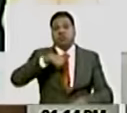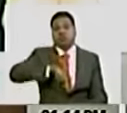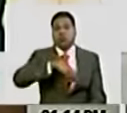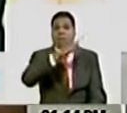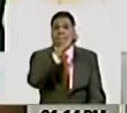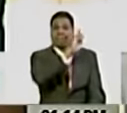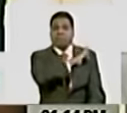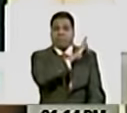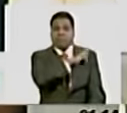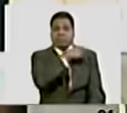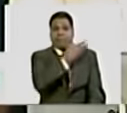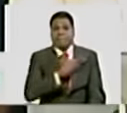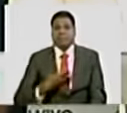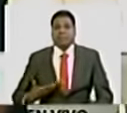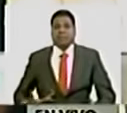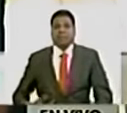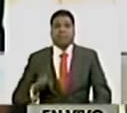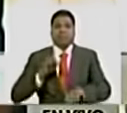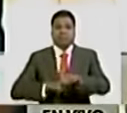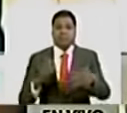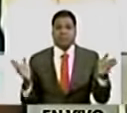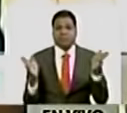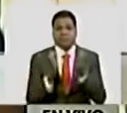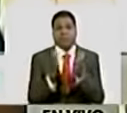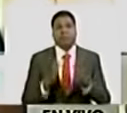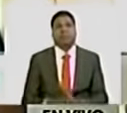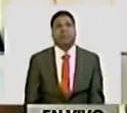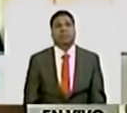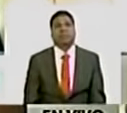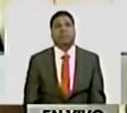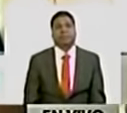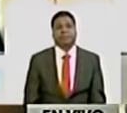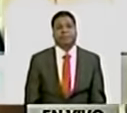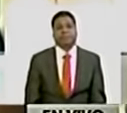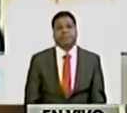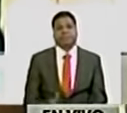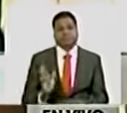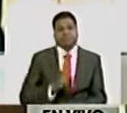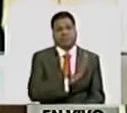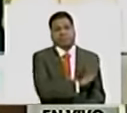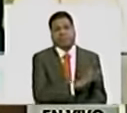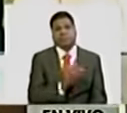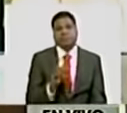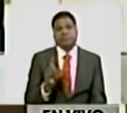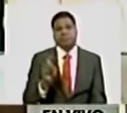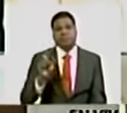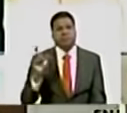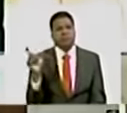de este organismo subregional. Seguidamente por Globovisión, Yamis Urbano.